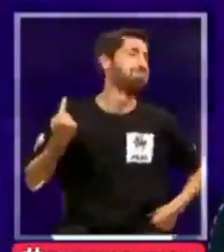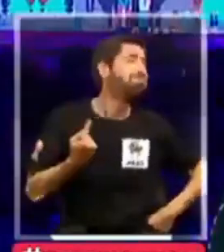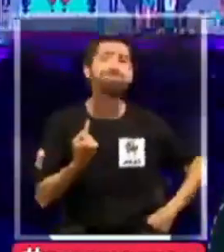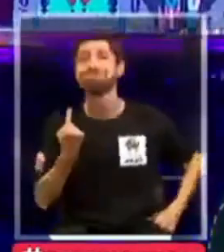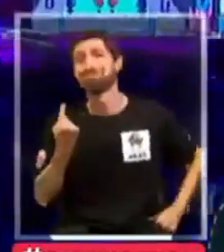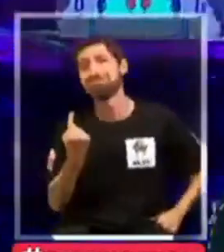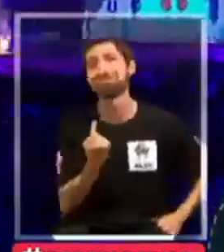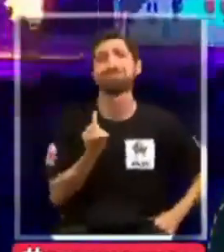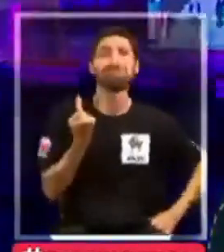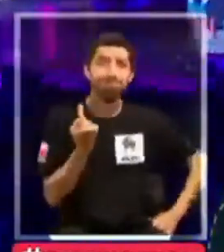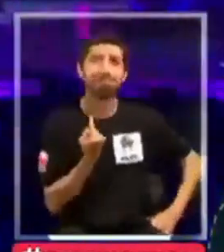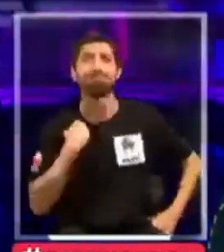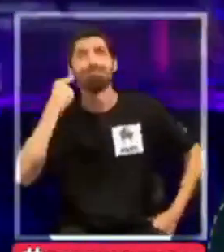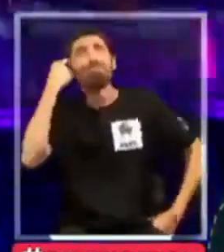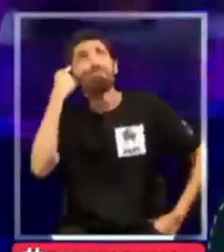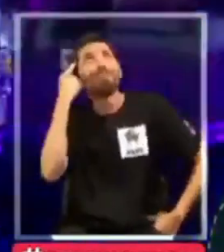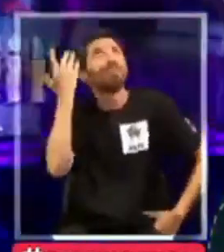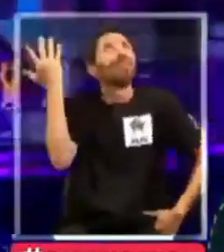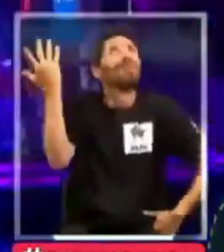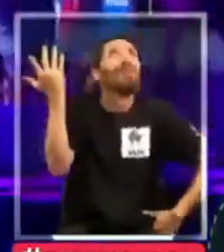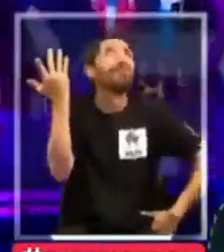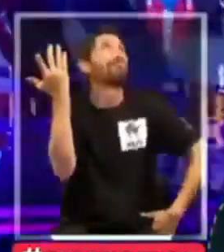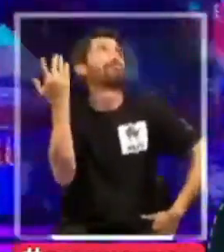solo pensando.